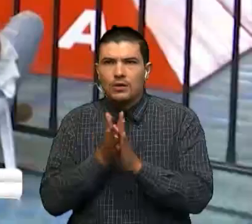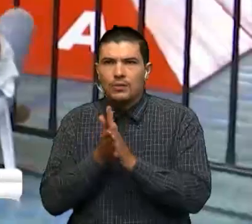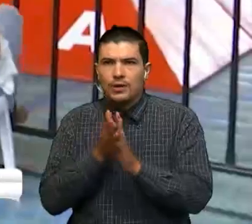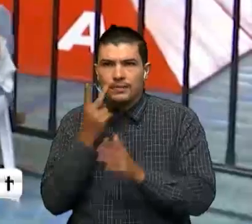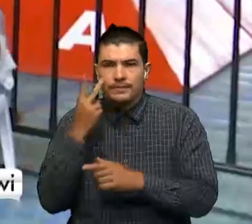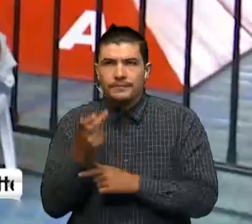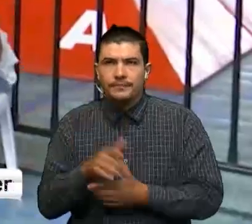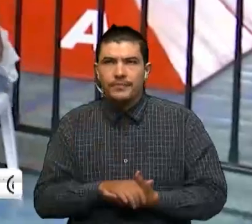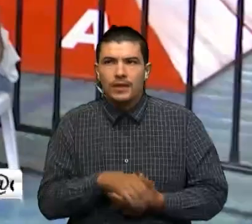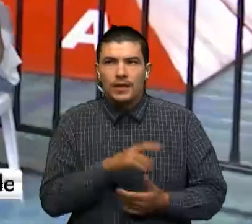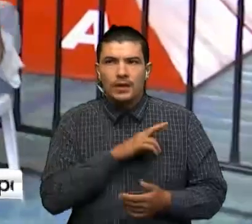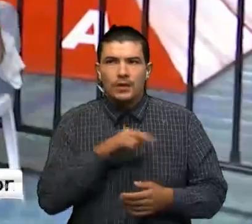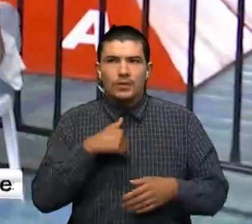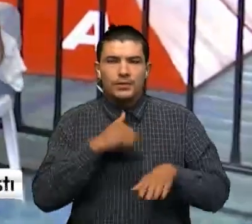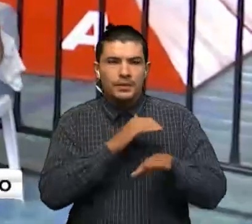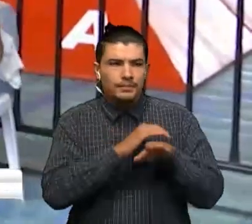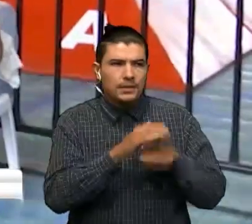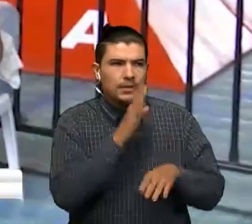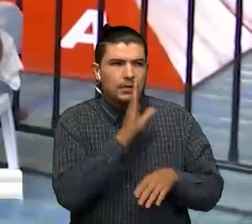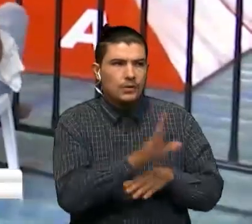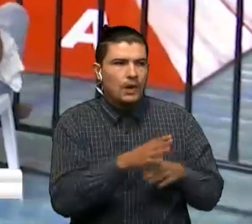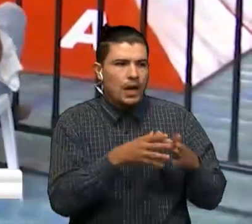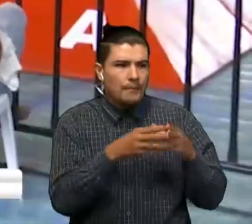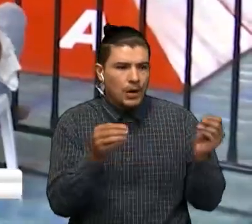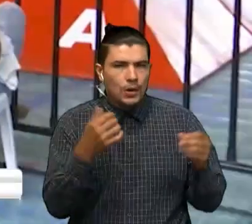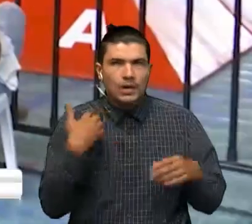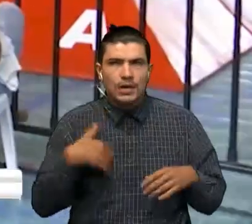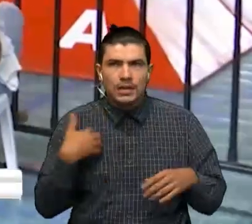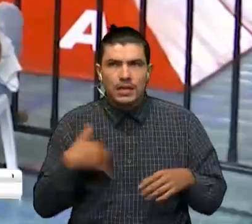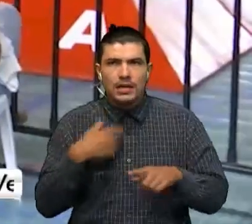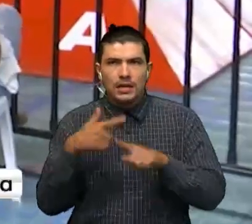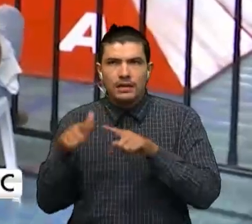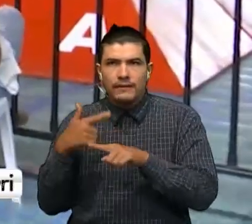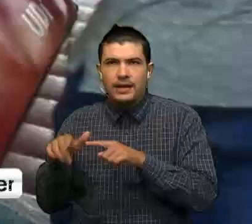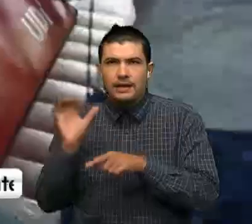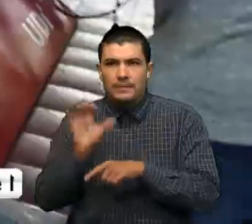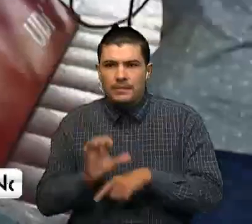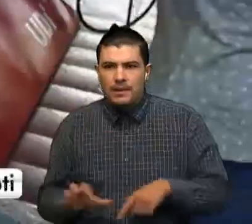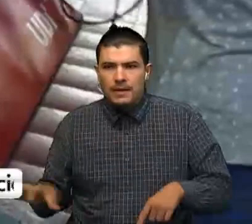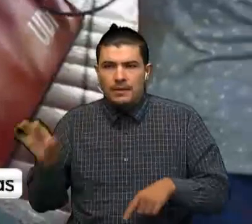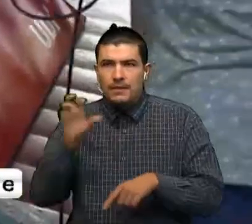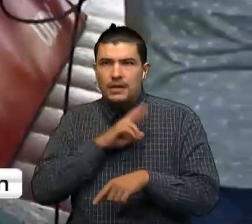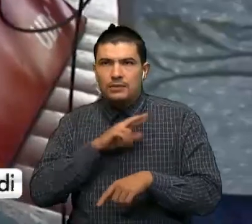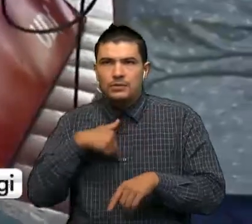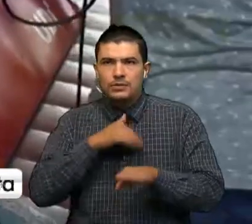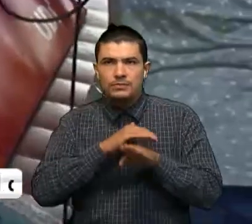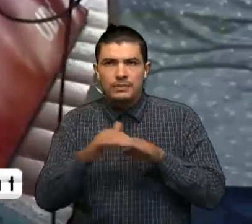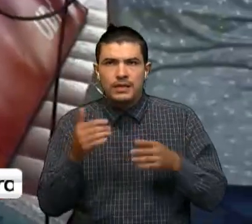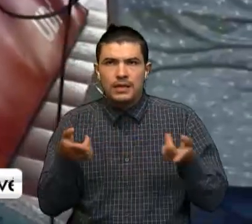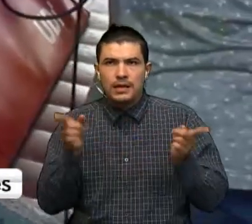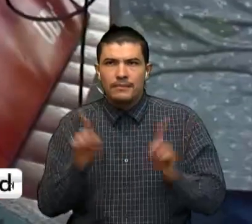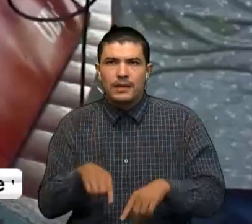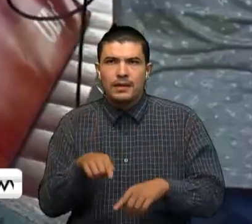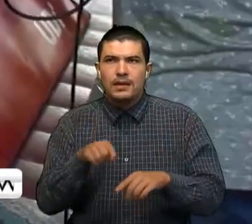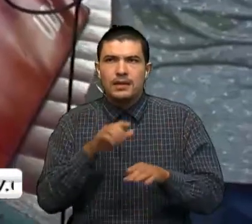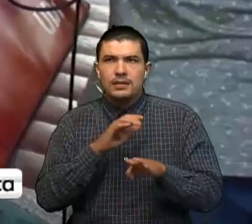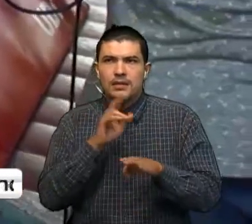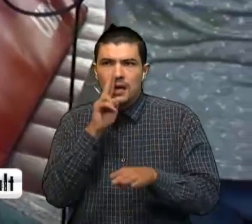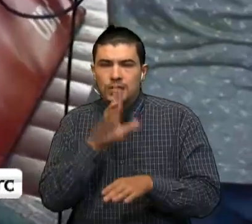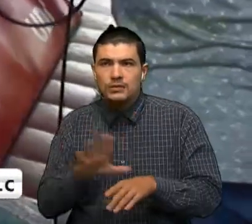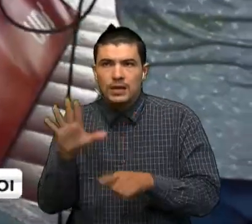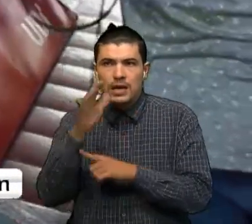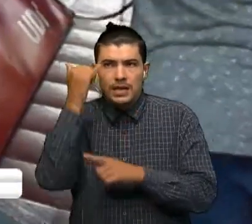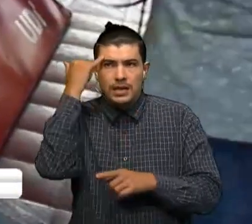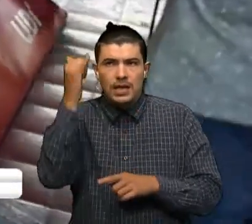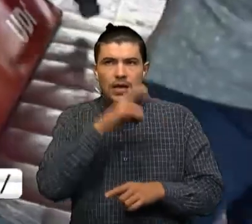tenemos invitados de japón argentina y otros países también invitados nacionales la idea es pues dar